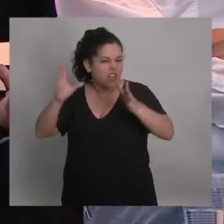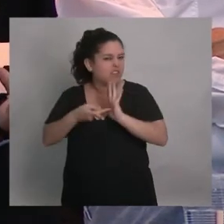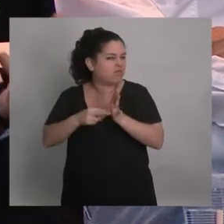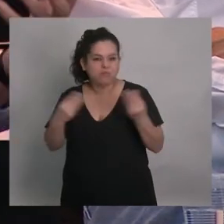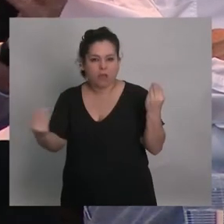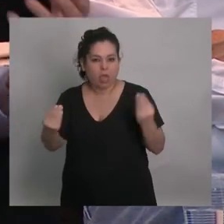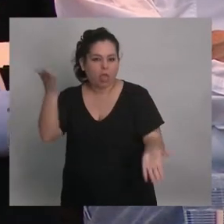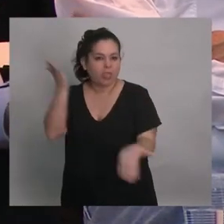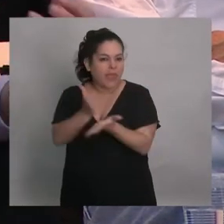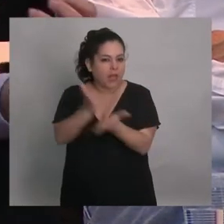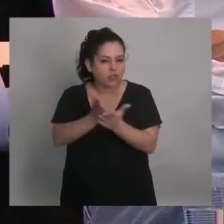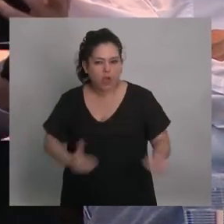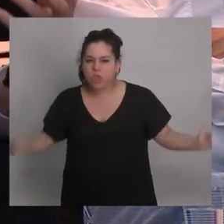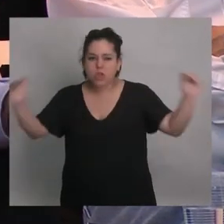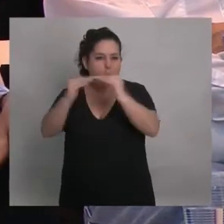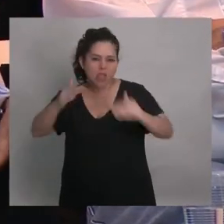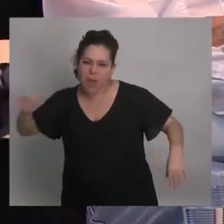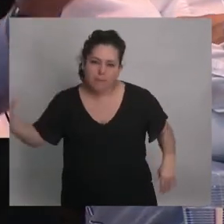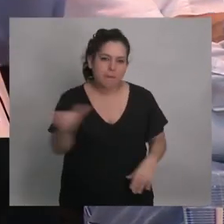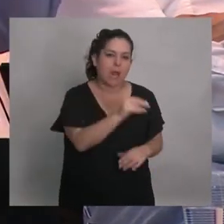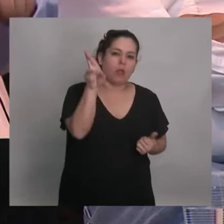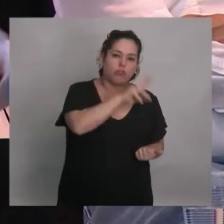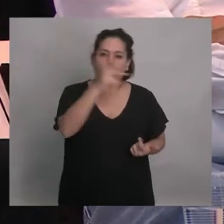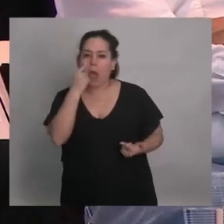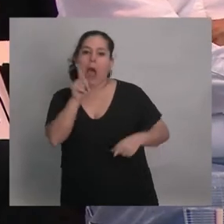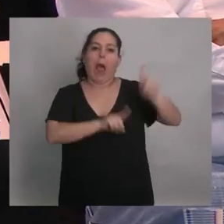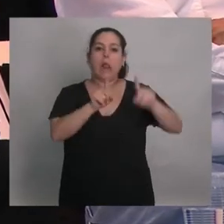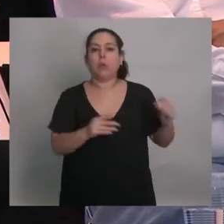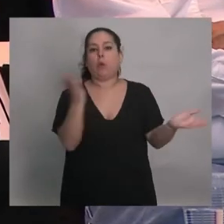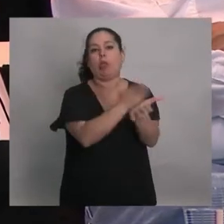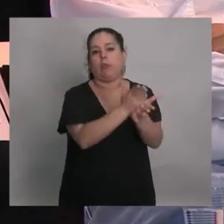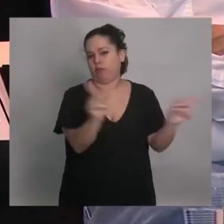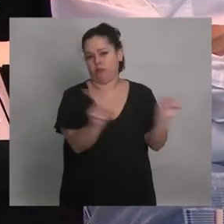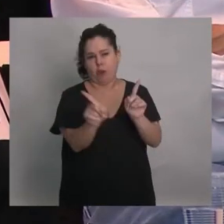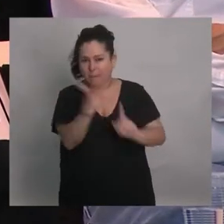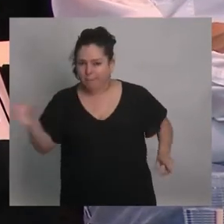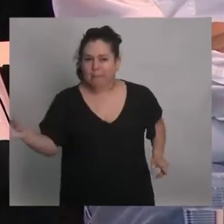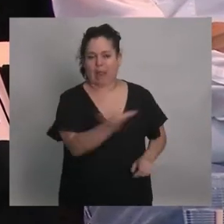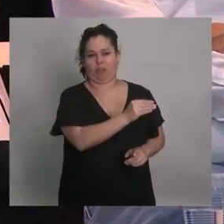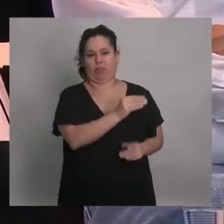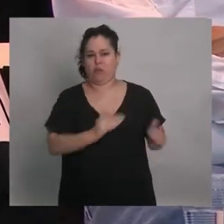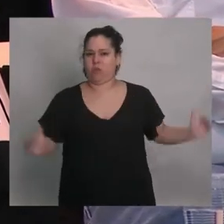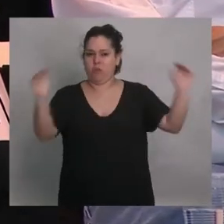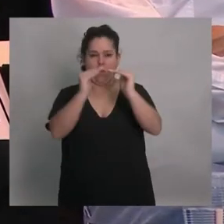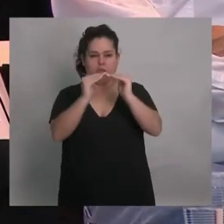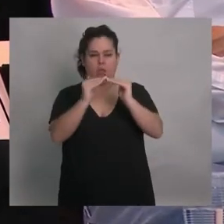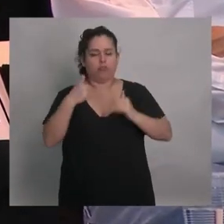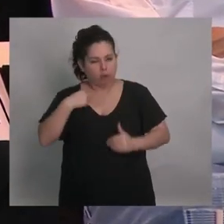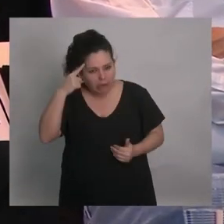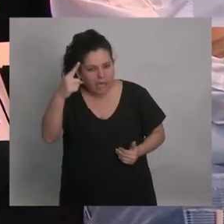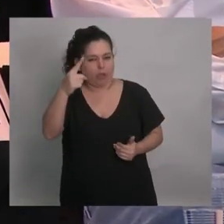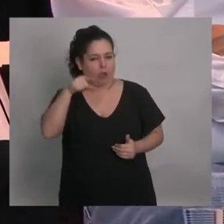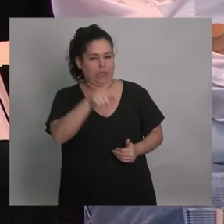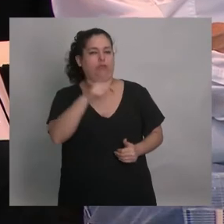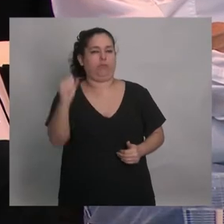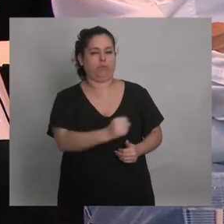e igualdad para todos y todas no para algunos creo que esto es importante